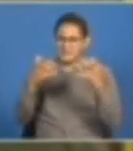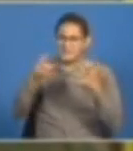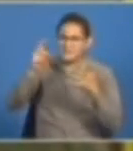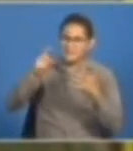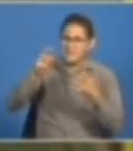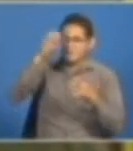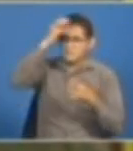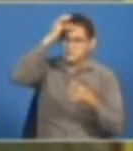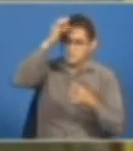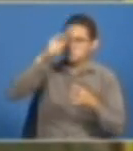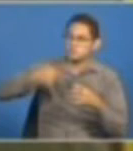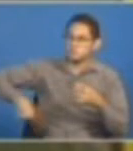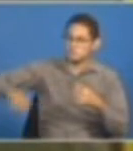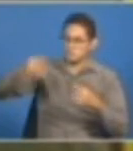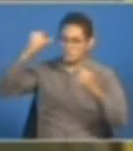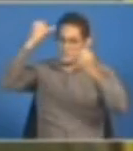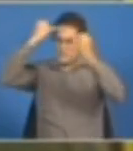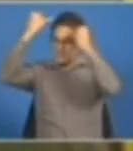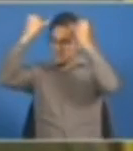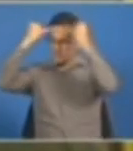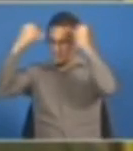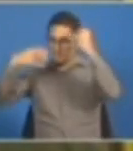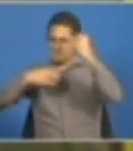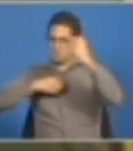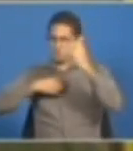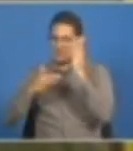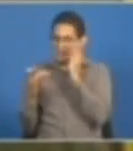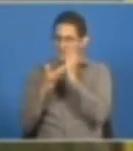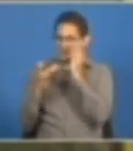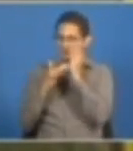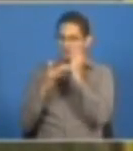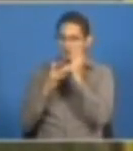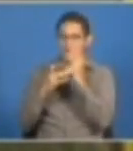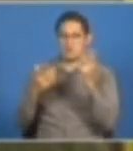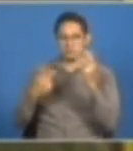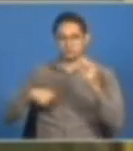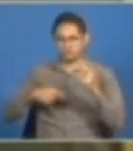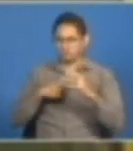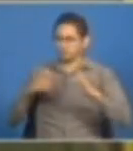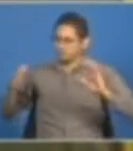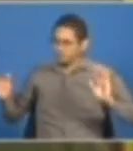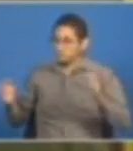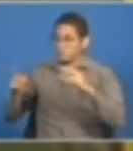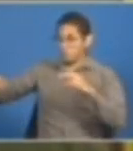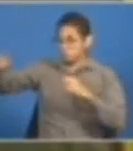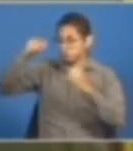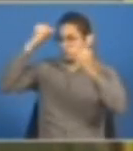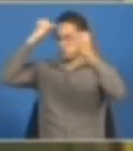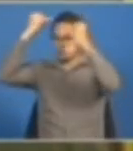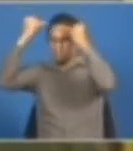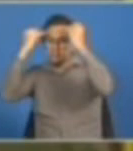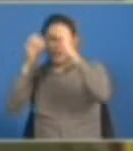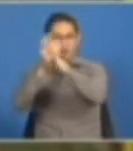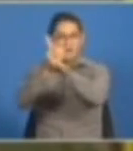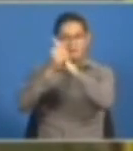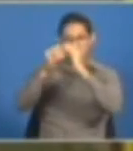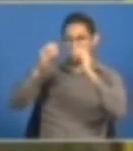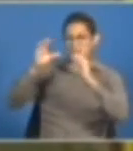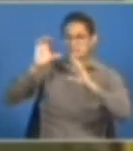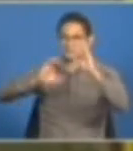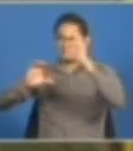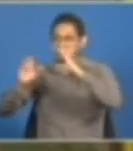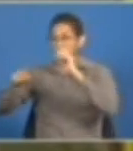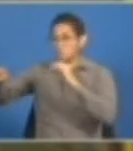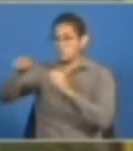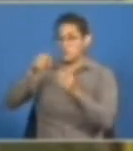generar tecnología en el país. Y para ello estamos convocando a nuestros científicos, a nuestros profesores, a los